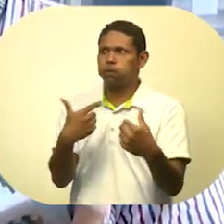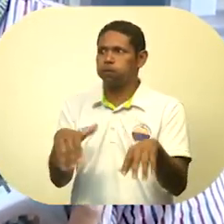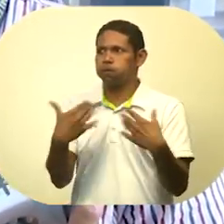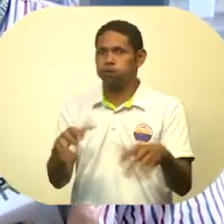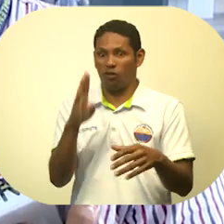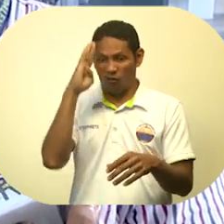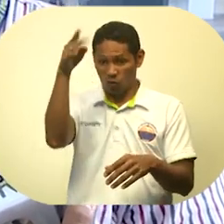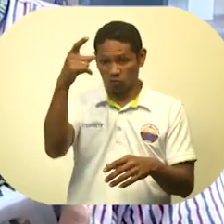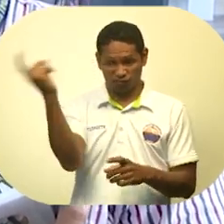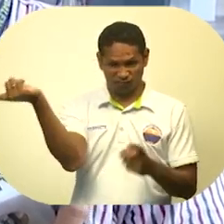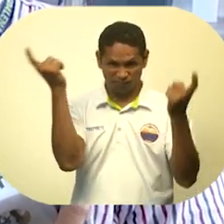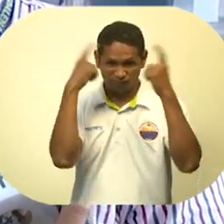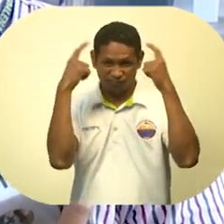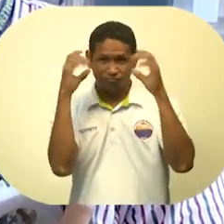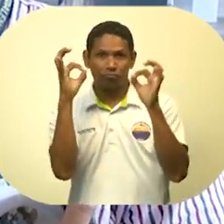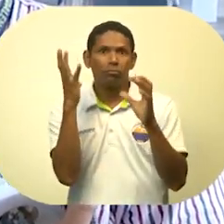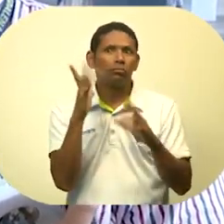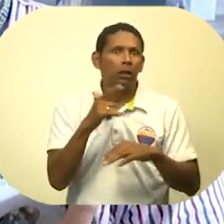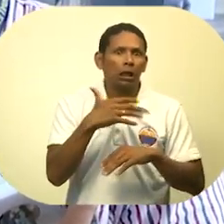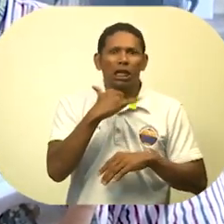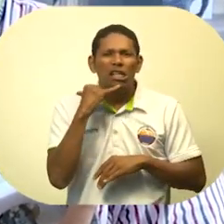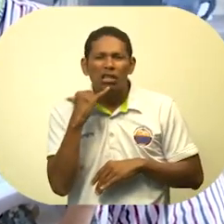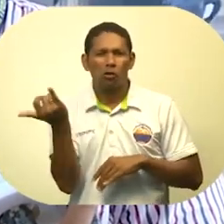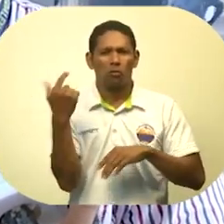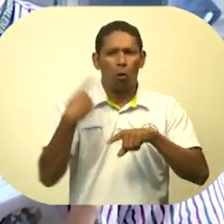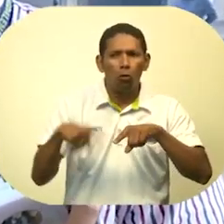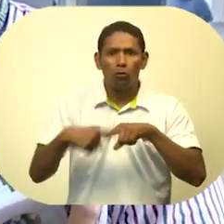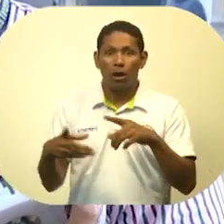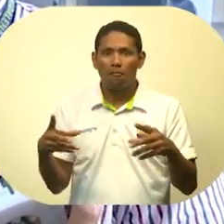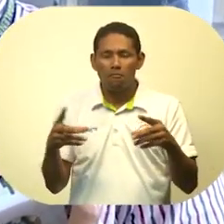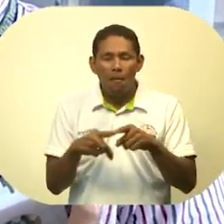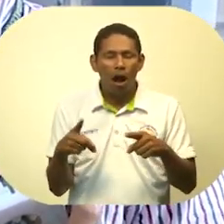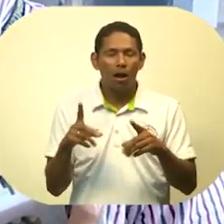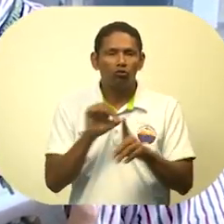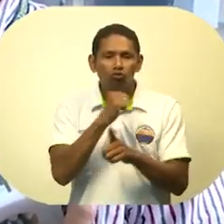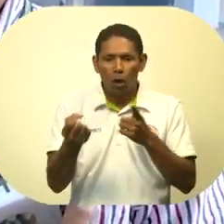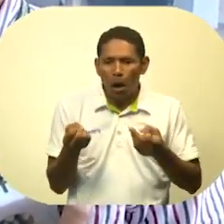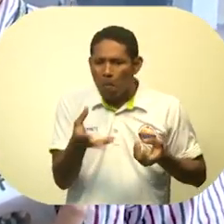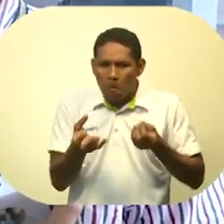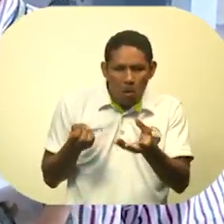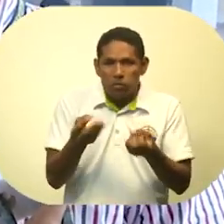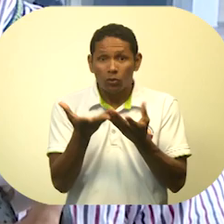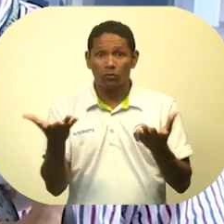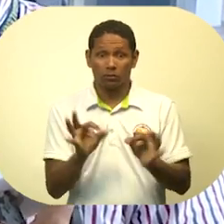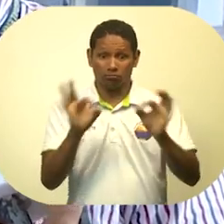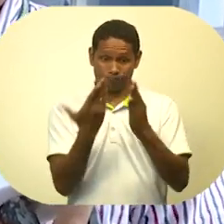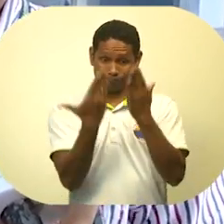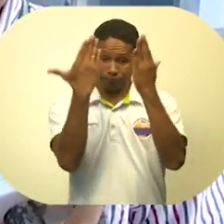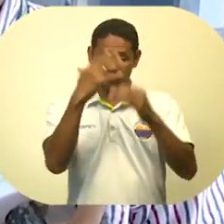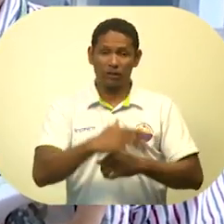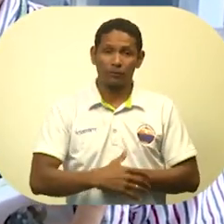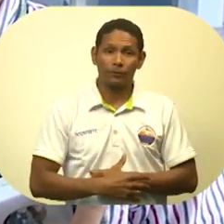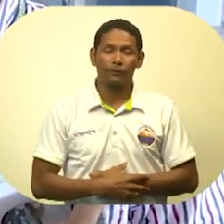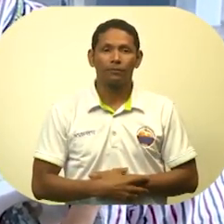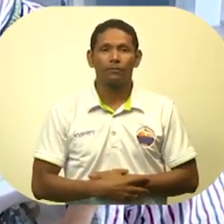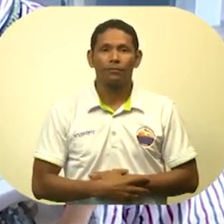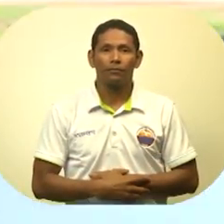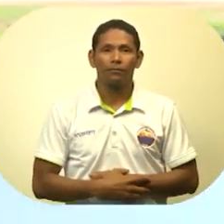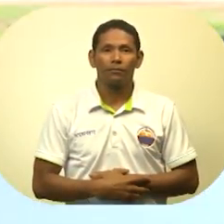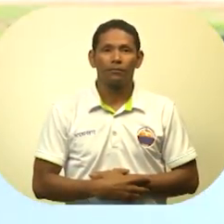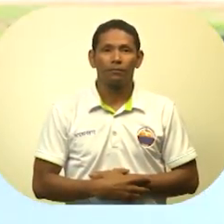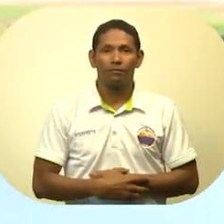vamos a tener personas brillantes, no solo en el manejo de la lengua, sino aportándoles muchísimas cosas a esta sociedad que tanto lo necesita